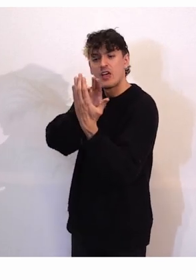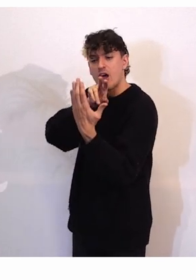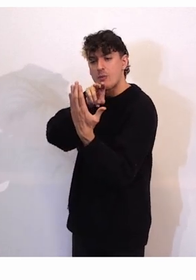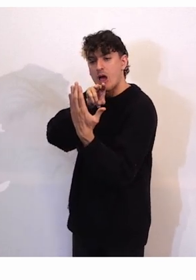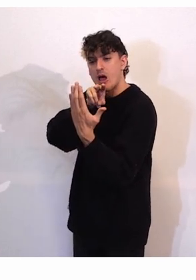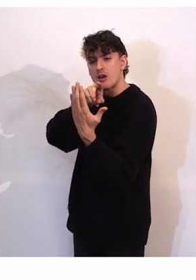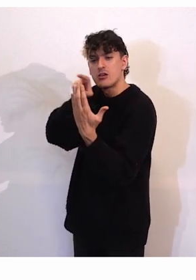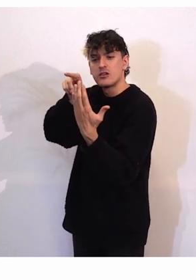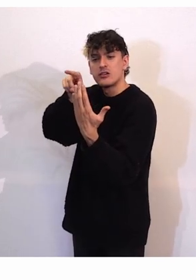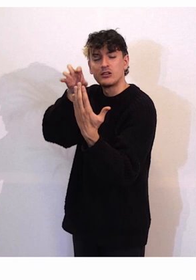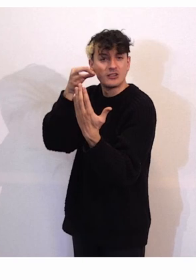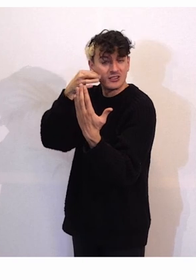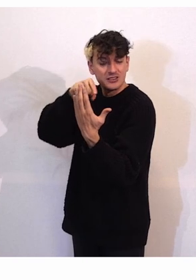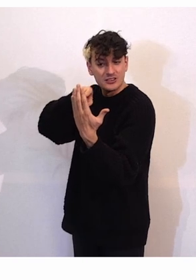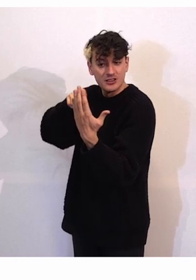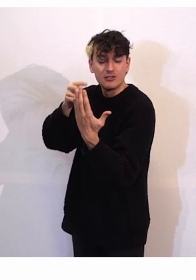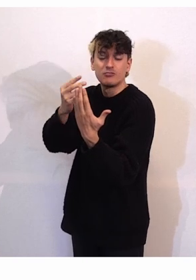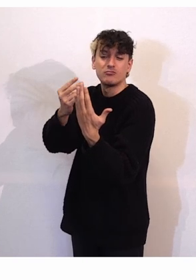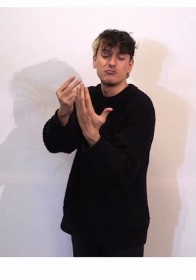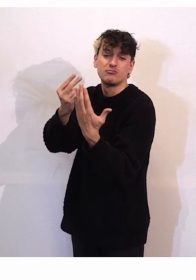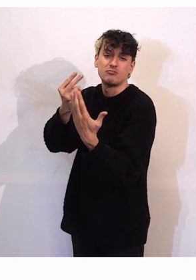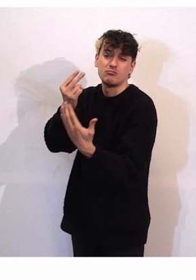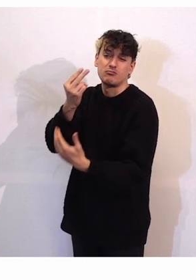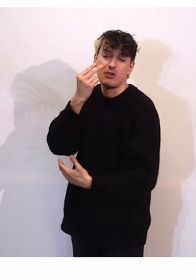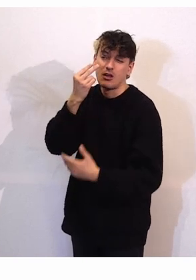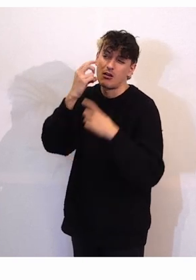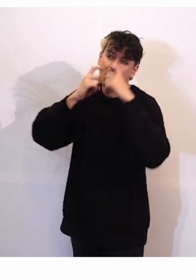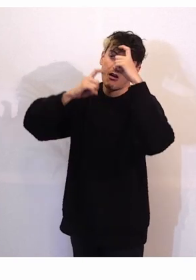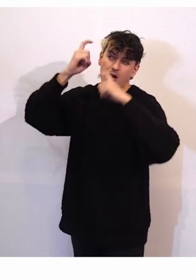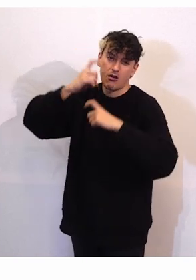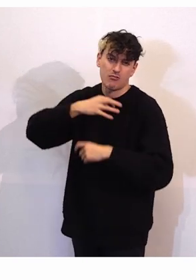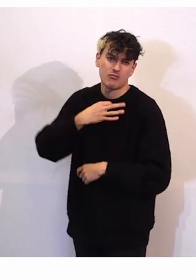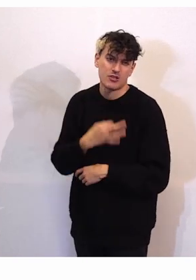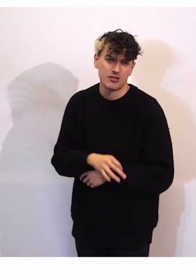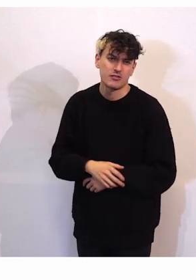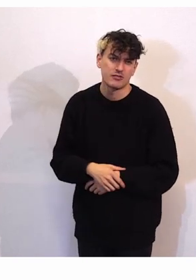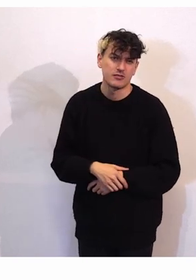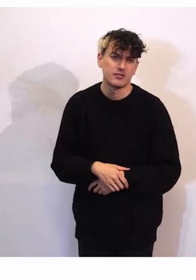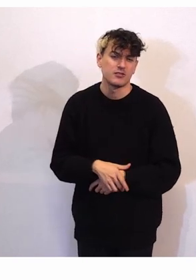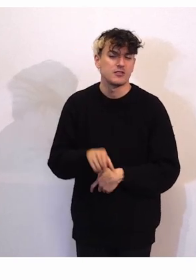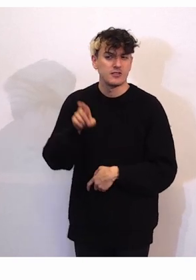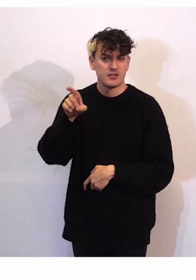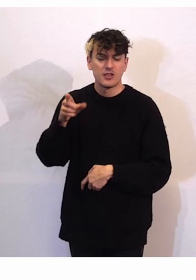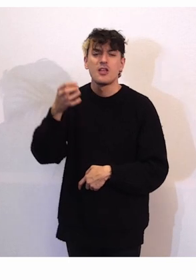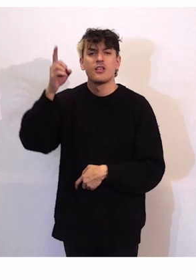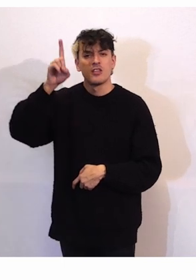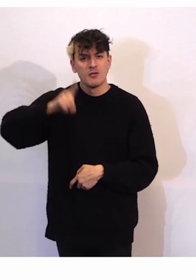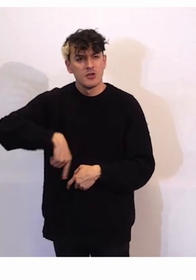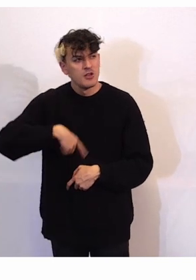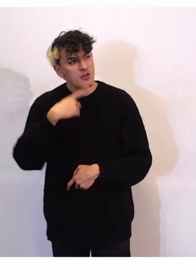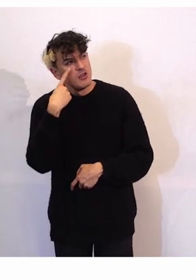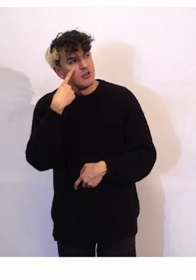pueda ver, sí, para que ella pueda ver las facciones de los demás. Porque ella también se tiene que fijar en